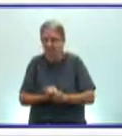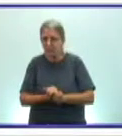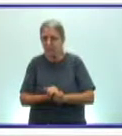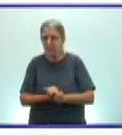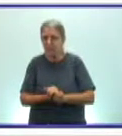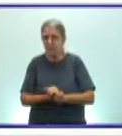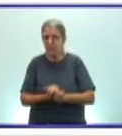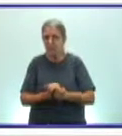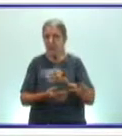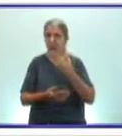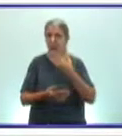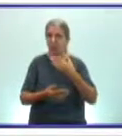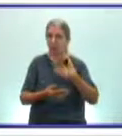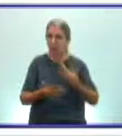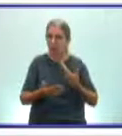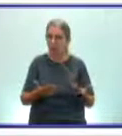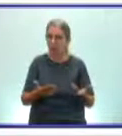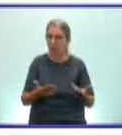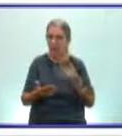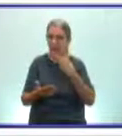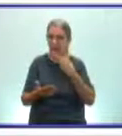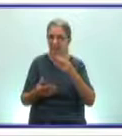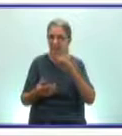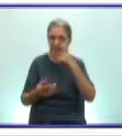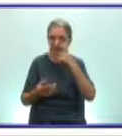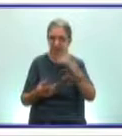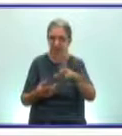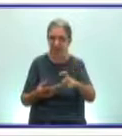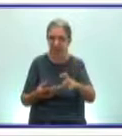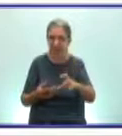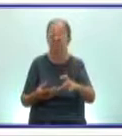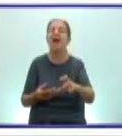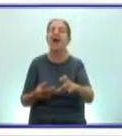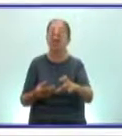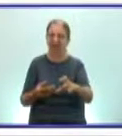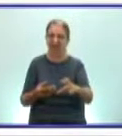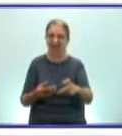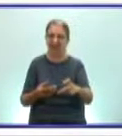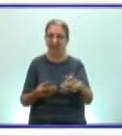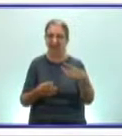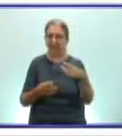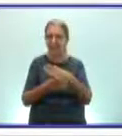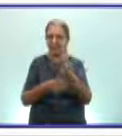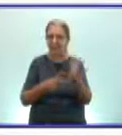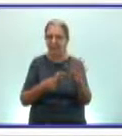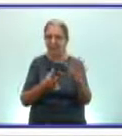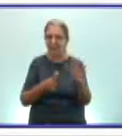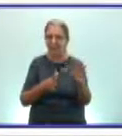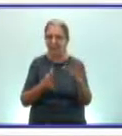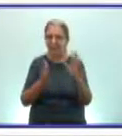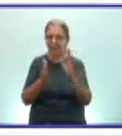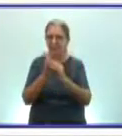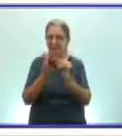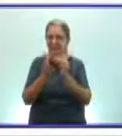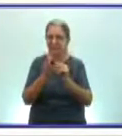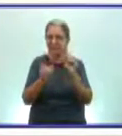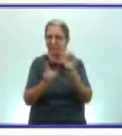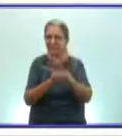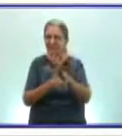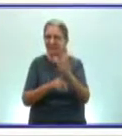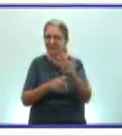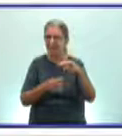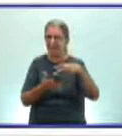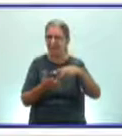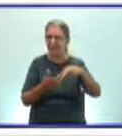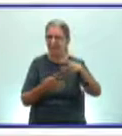¿Cómo quedó entonces tu respuesta? El promedio de los meses en que comienzan a caminar los niños